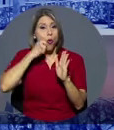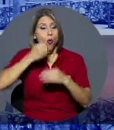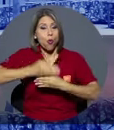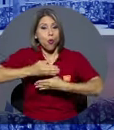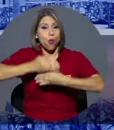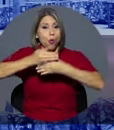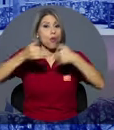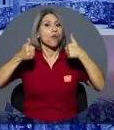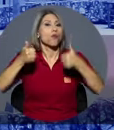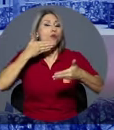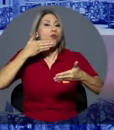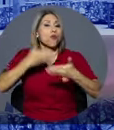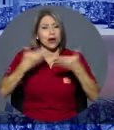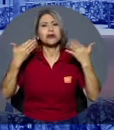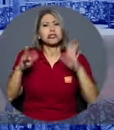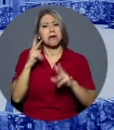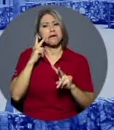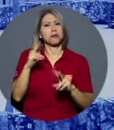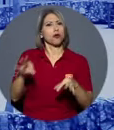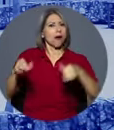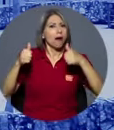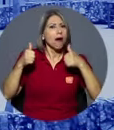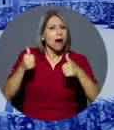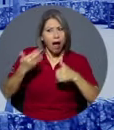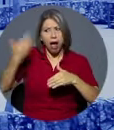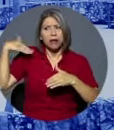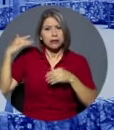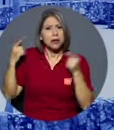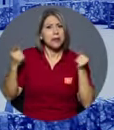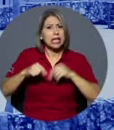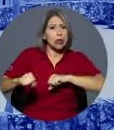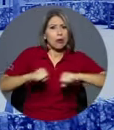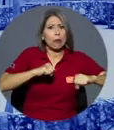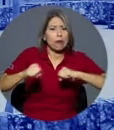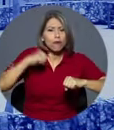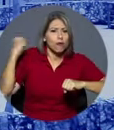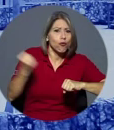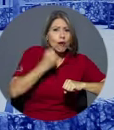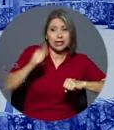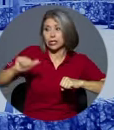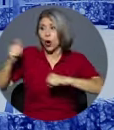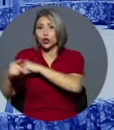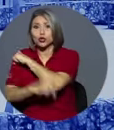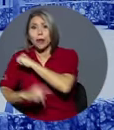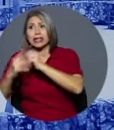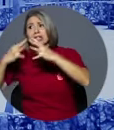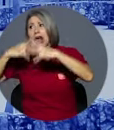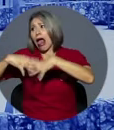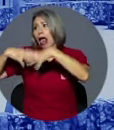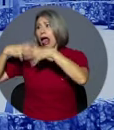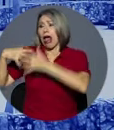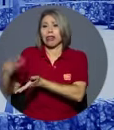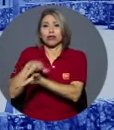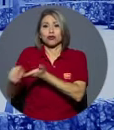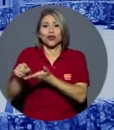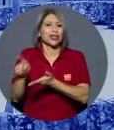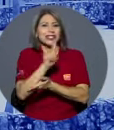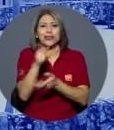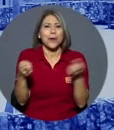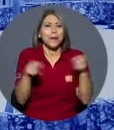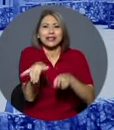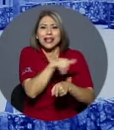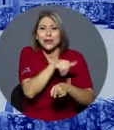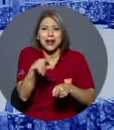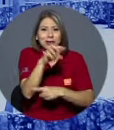muy bueno, ha probado ser muy efectivo. Sismos que en otros lugares del mundo causan gran destrucción, no lo causan en Costa Rica. Tuvimos la experiencia